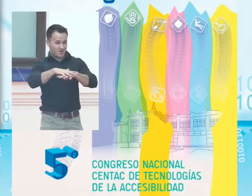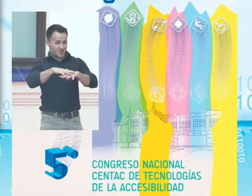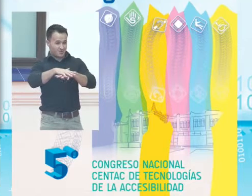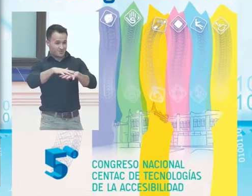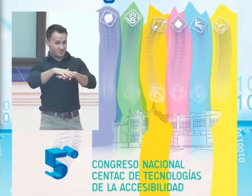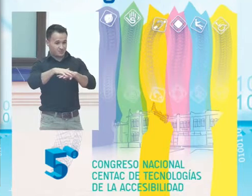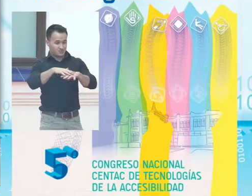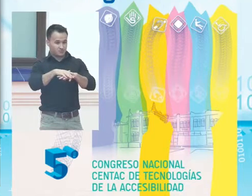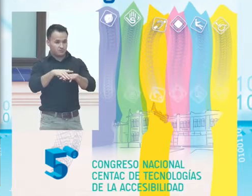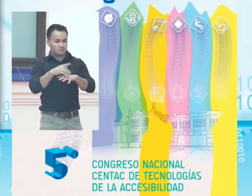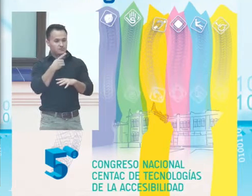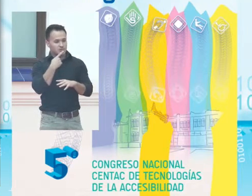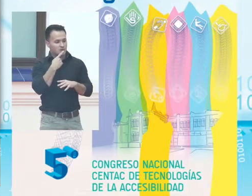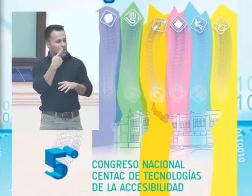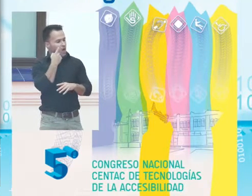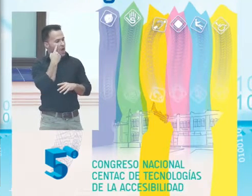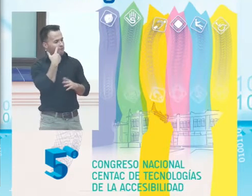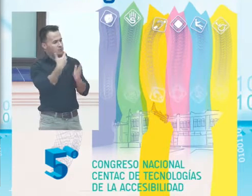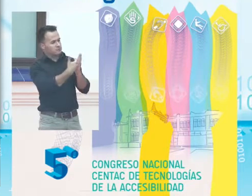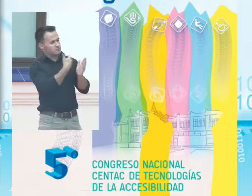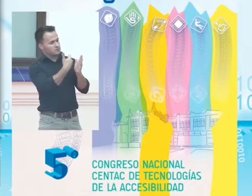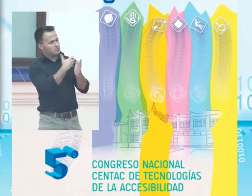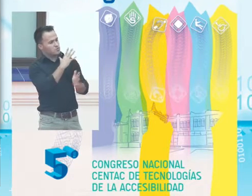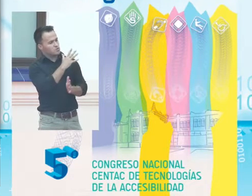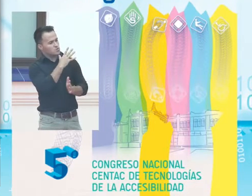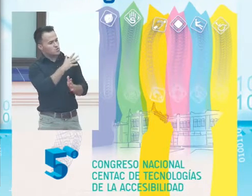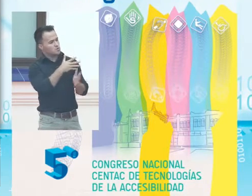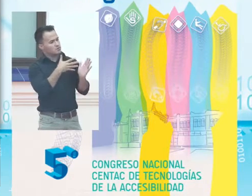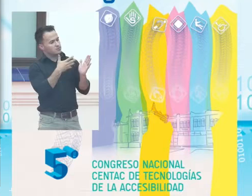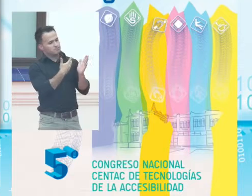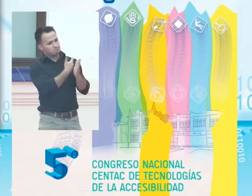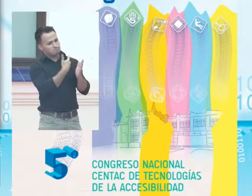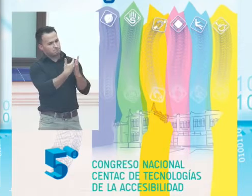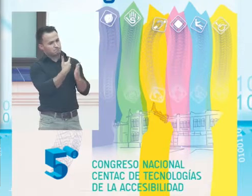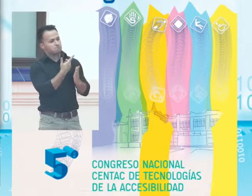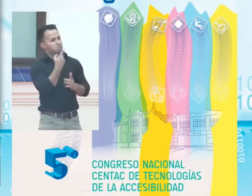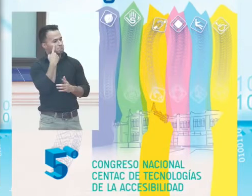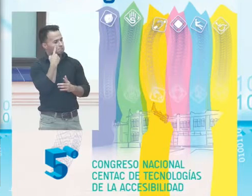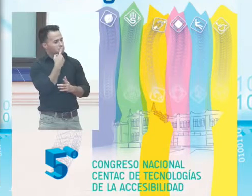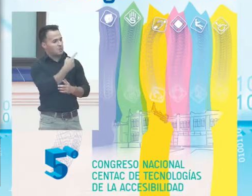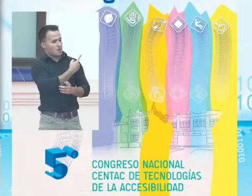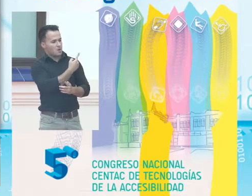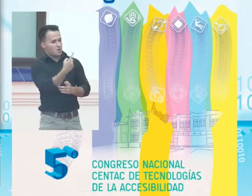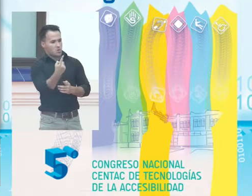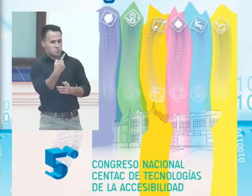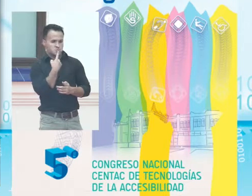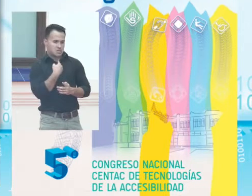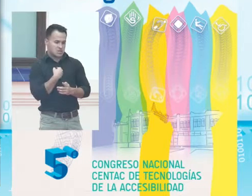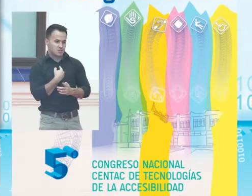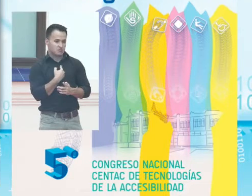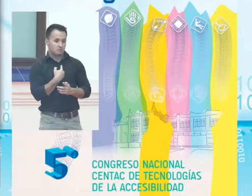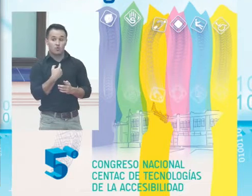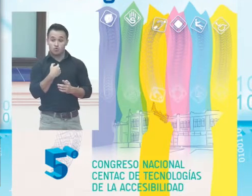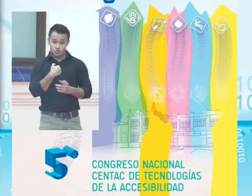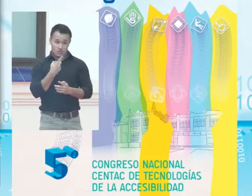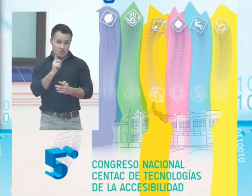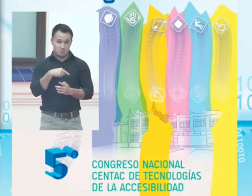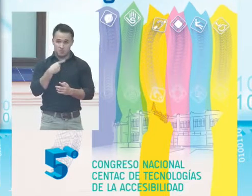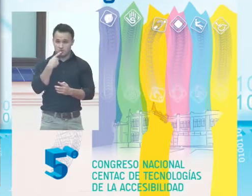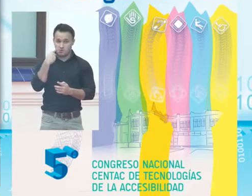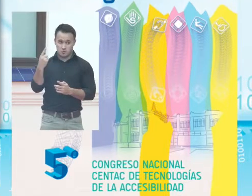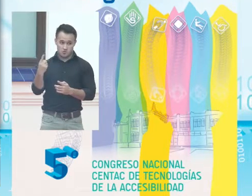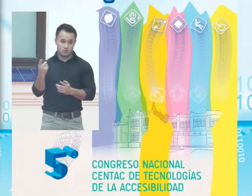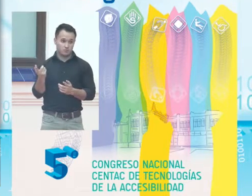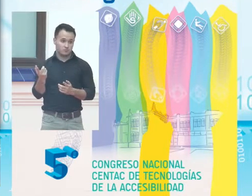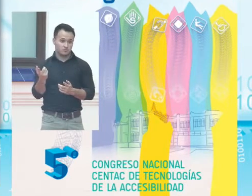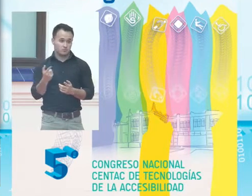final mira los argumentos y va a ver lo que dice Apple y lo que digo yo, que hago